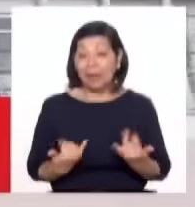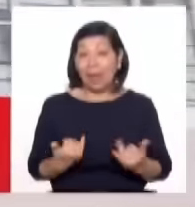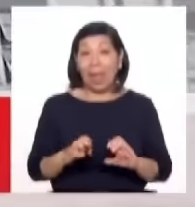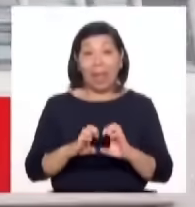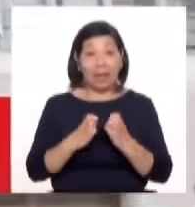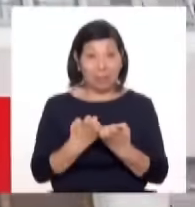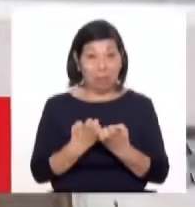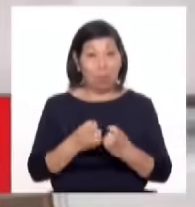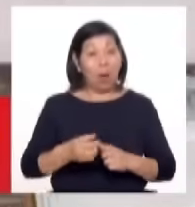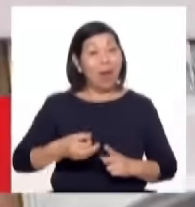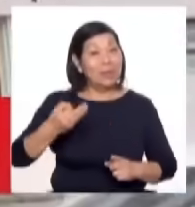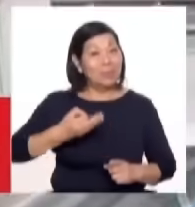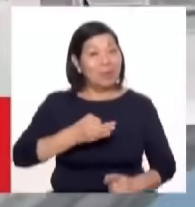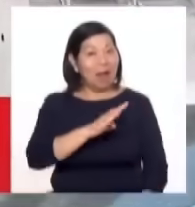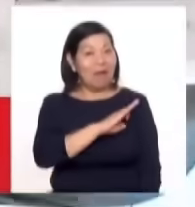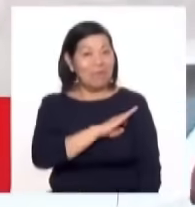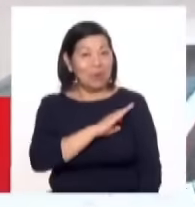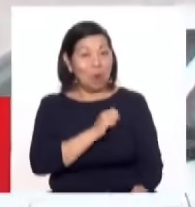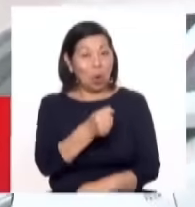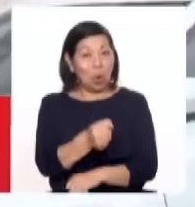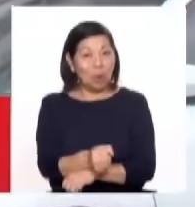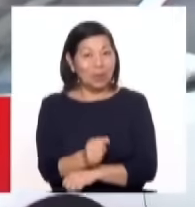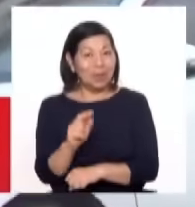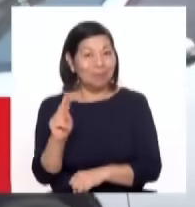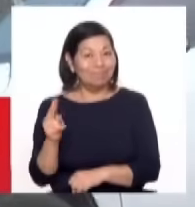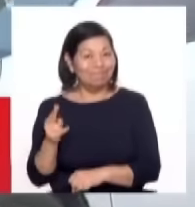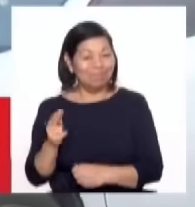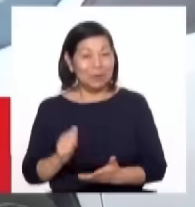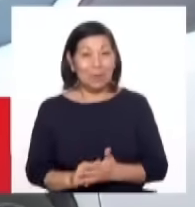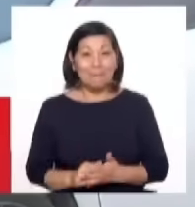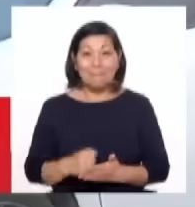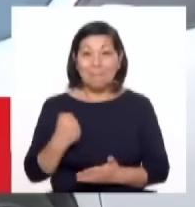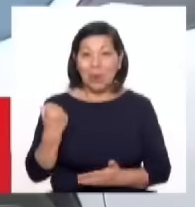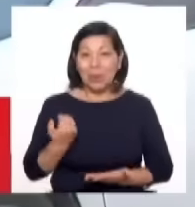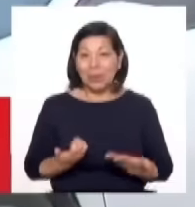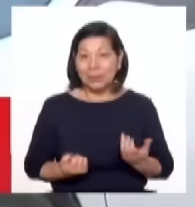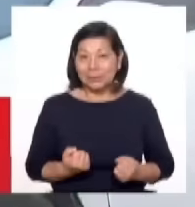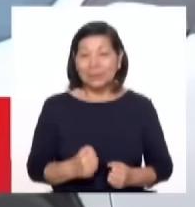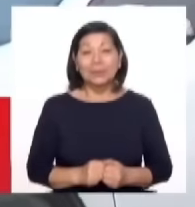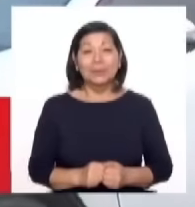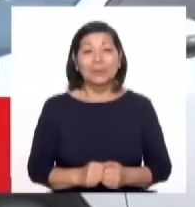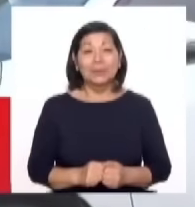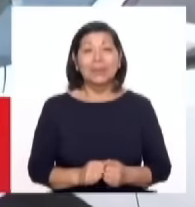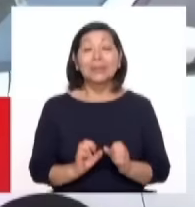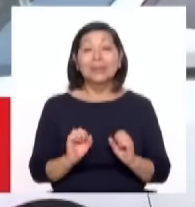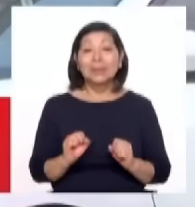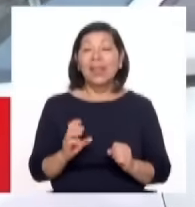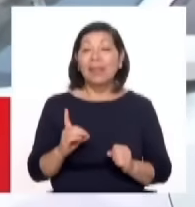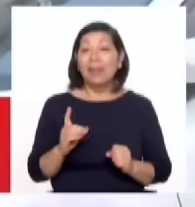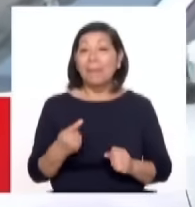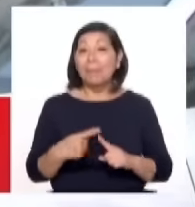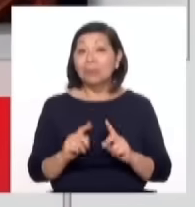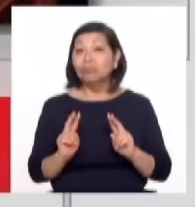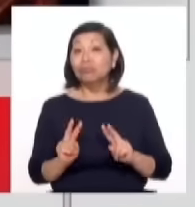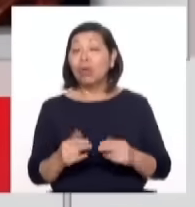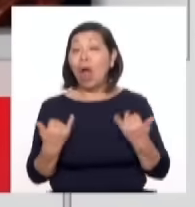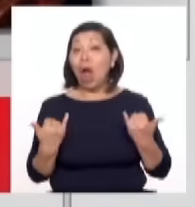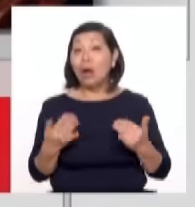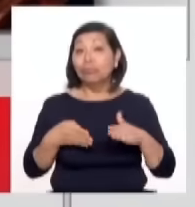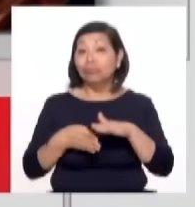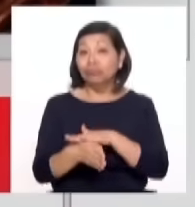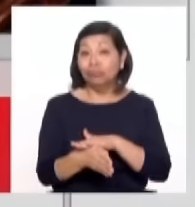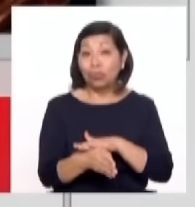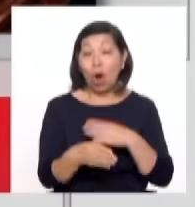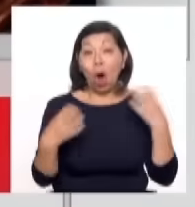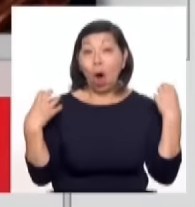equipo especial de fiscales contra la corrupción del poder y la DIVIAC son quienes están en estos momentos al interior